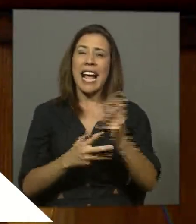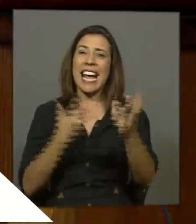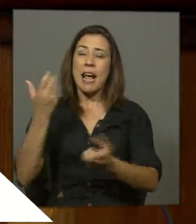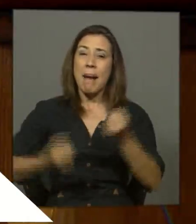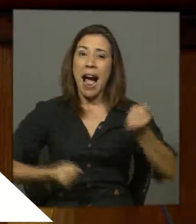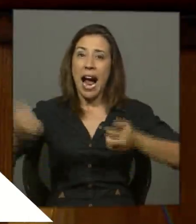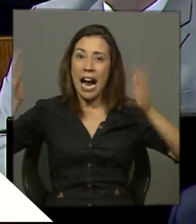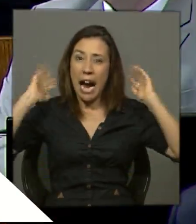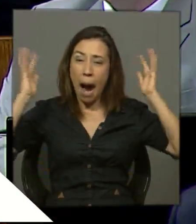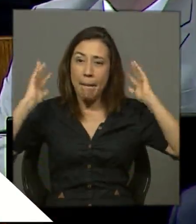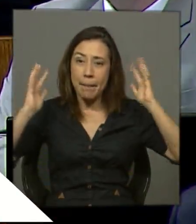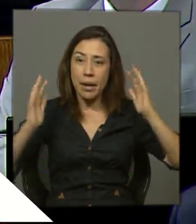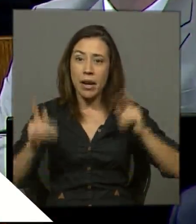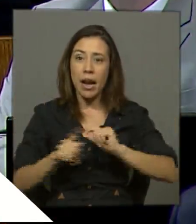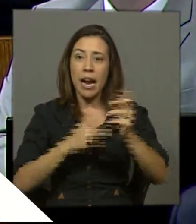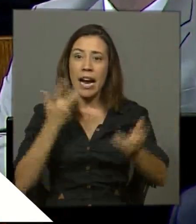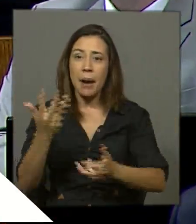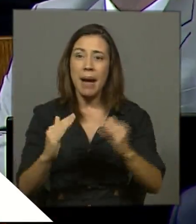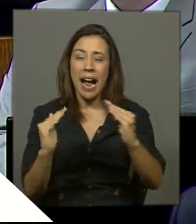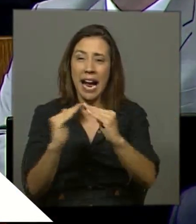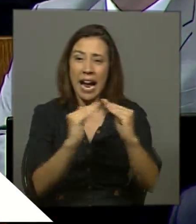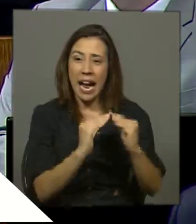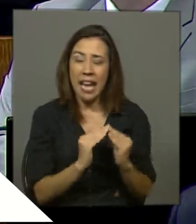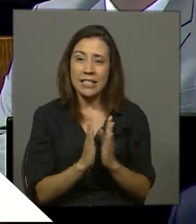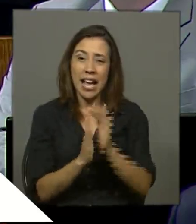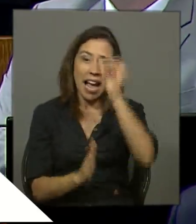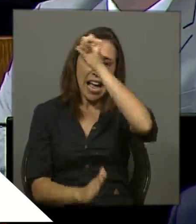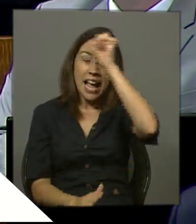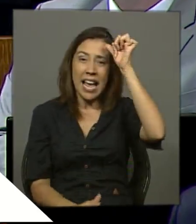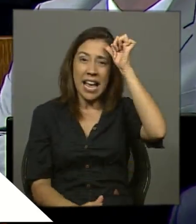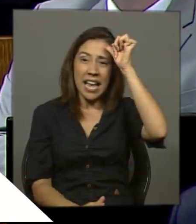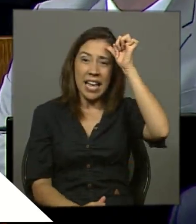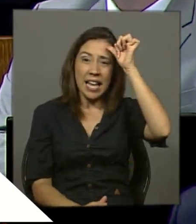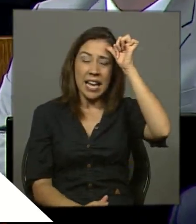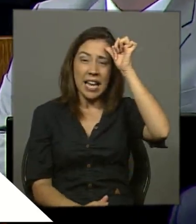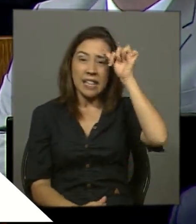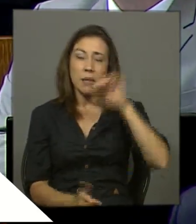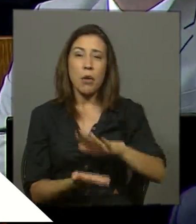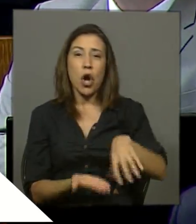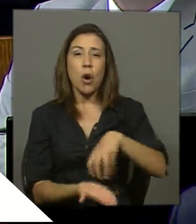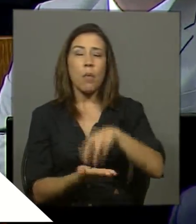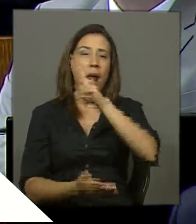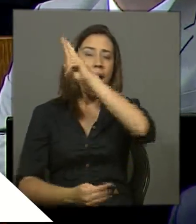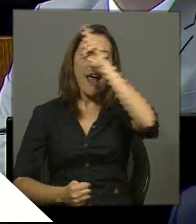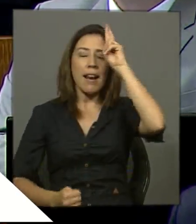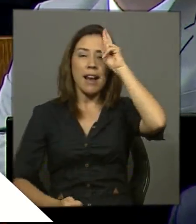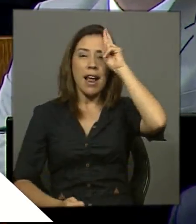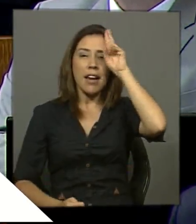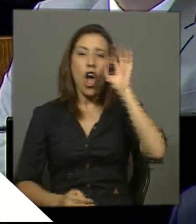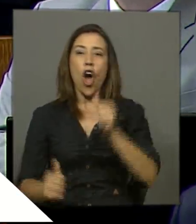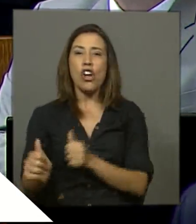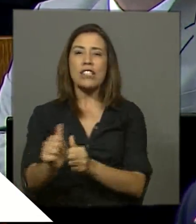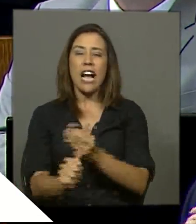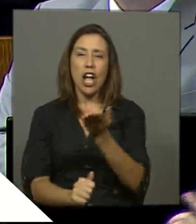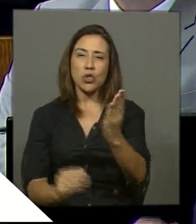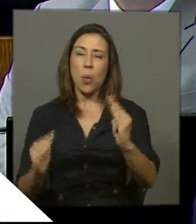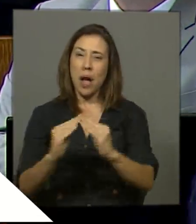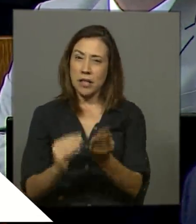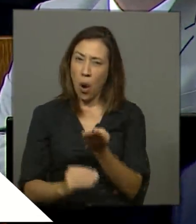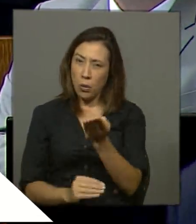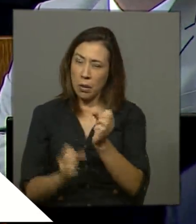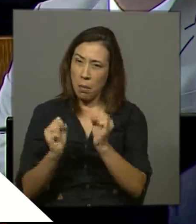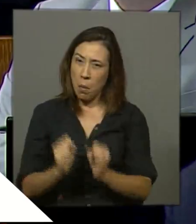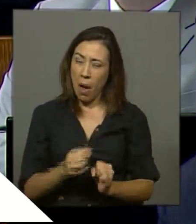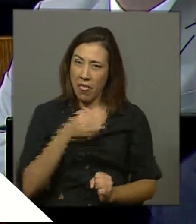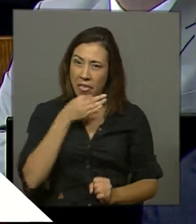camiones la quema de casas la quema de iglesia fuera en la comuna de la reina o cerca de su casa usted